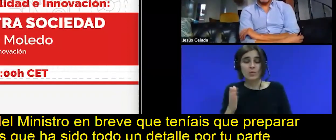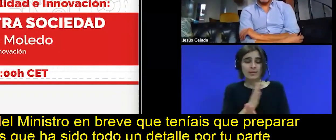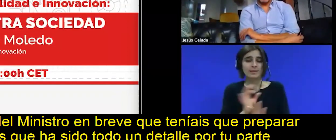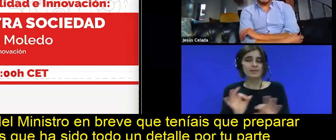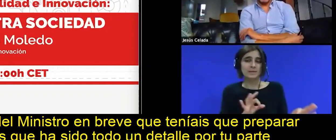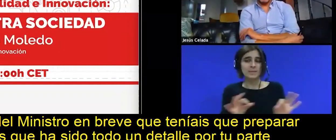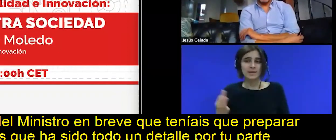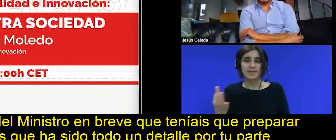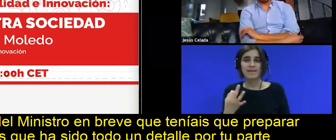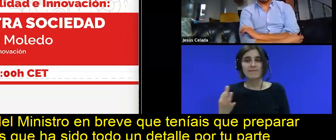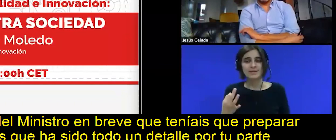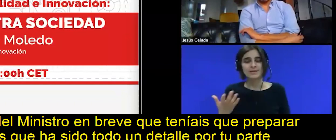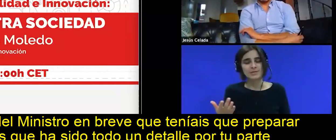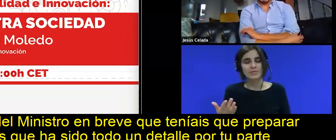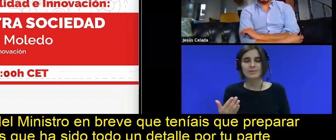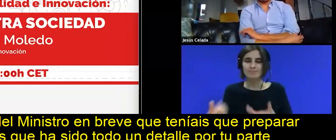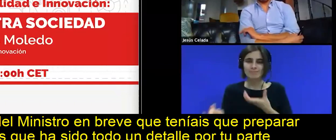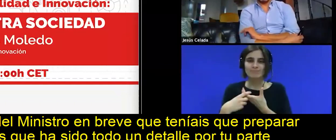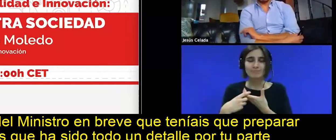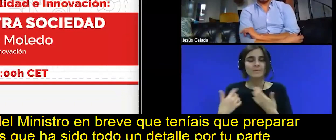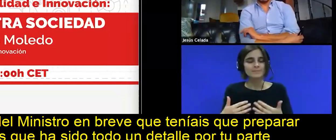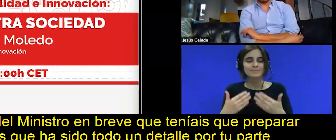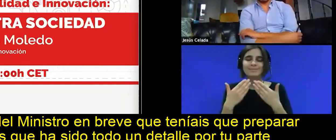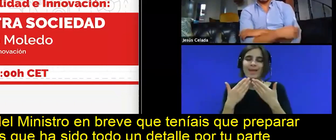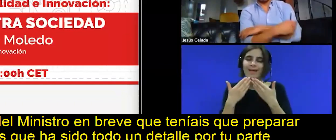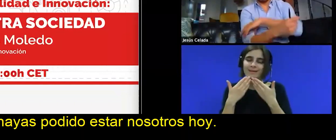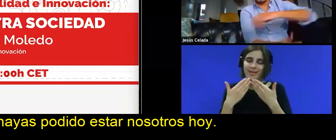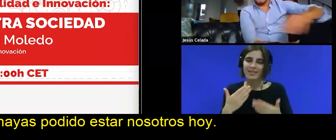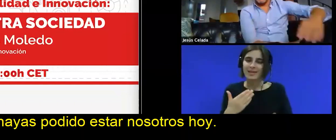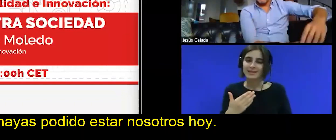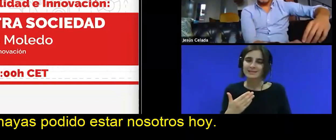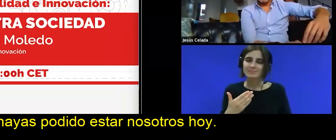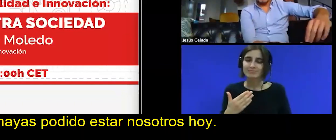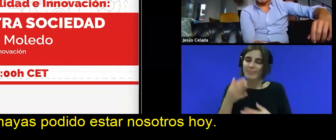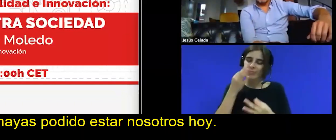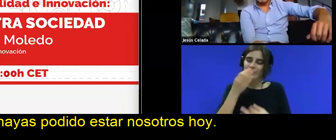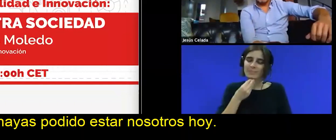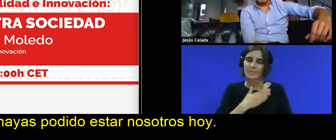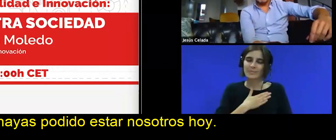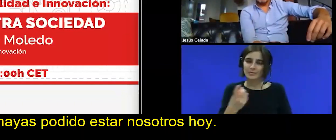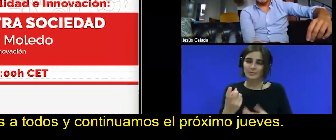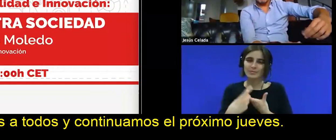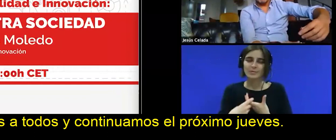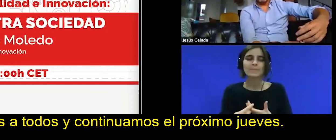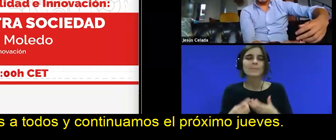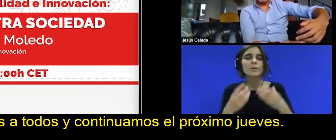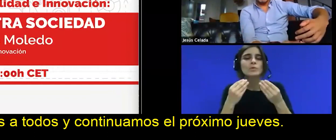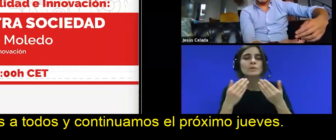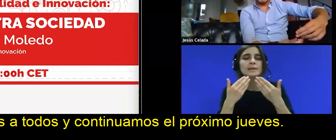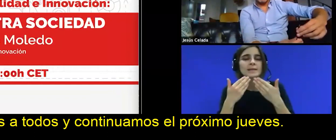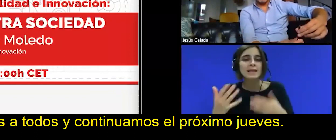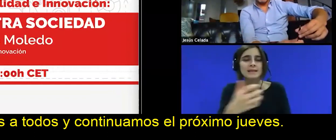pues la verdad es que ha sido todo un detalle por tu parte que has podido estar con nosotros hoy. Muchísimas gracias a todos